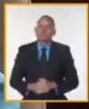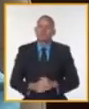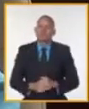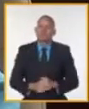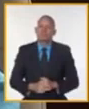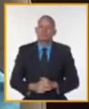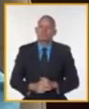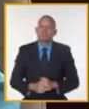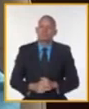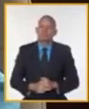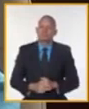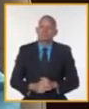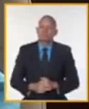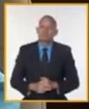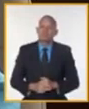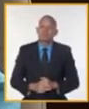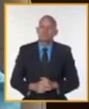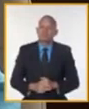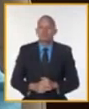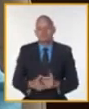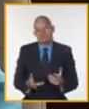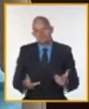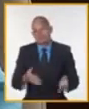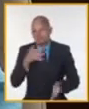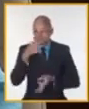se parecen a las aulas de hace 10 años atrás.